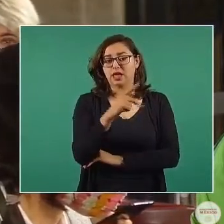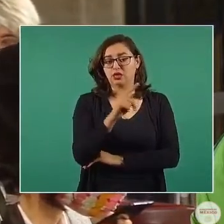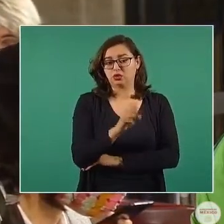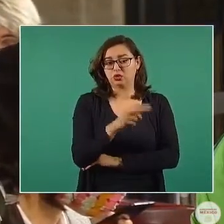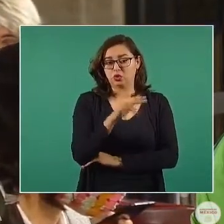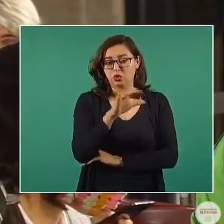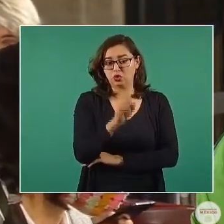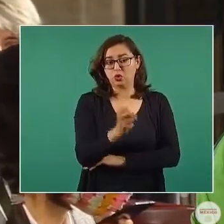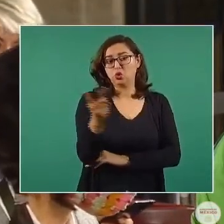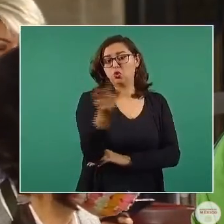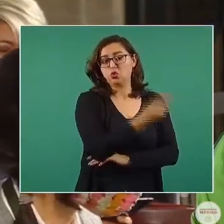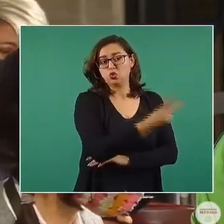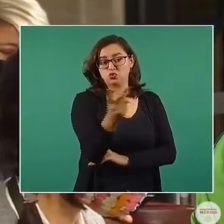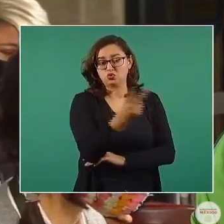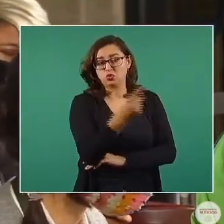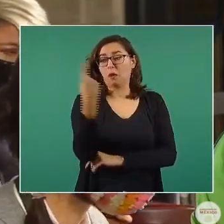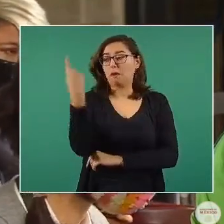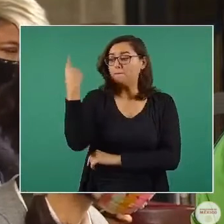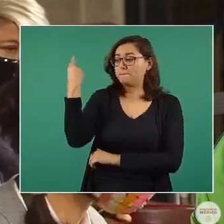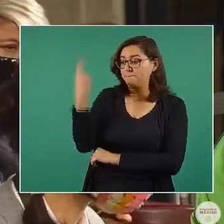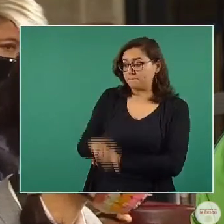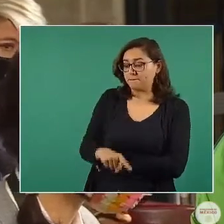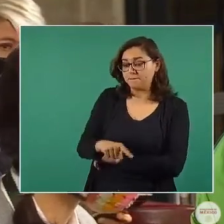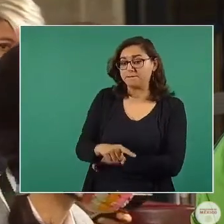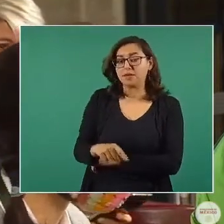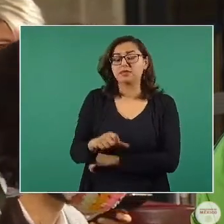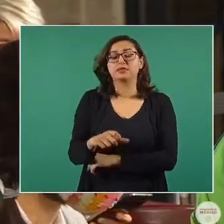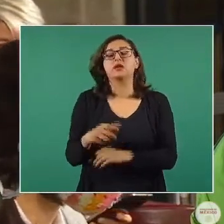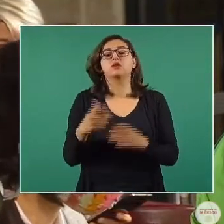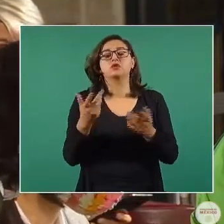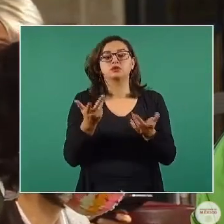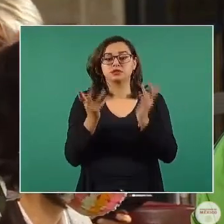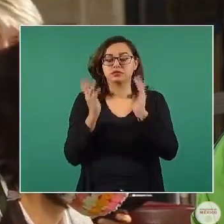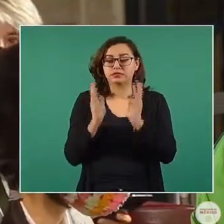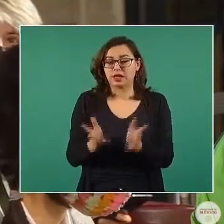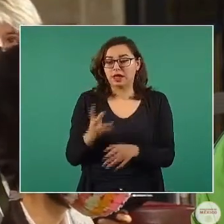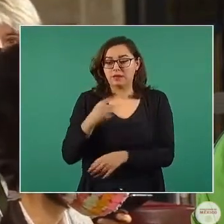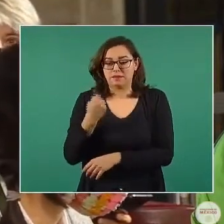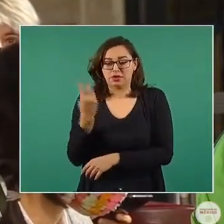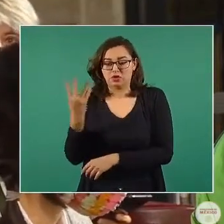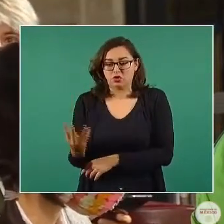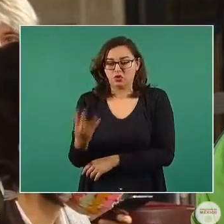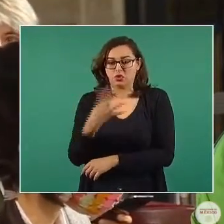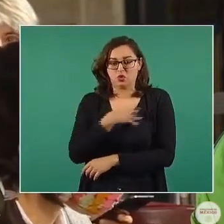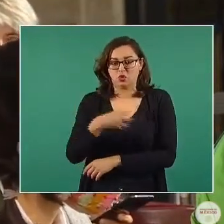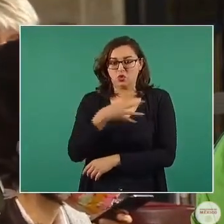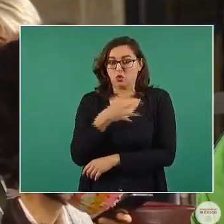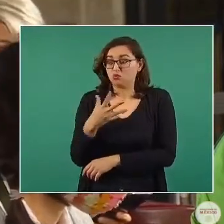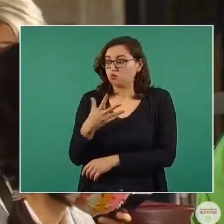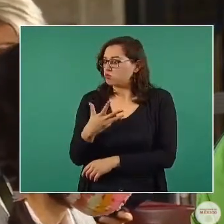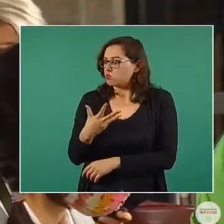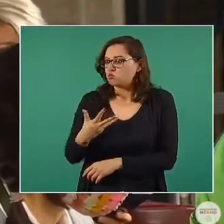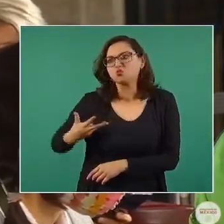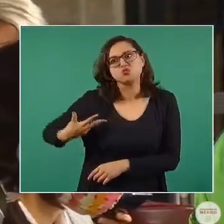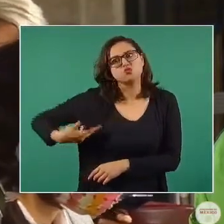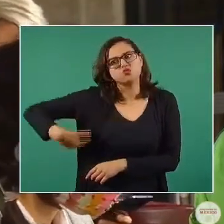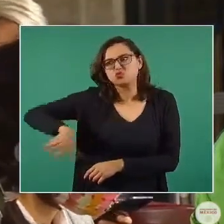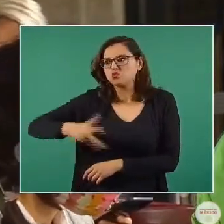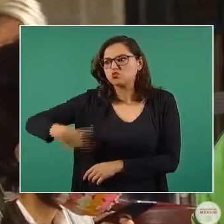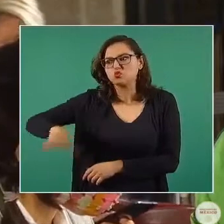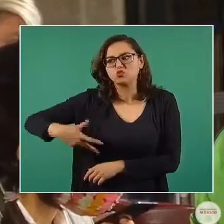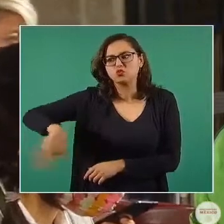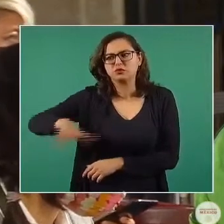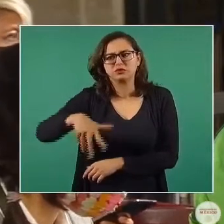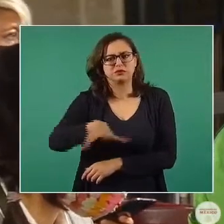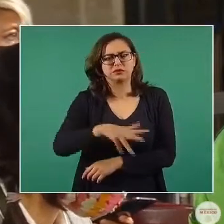Pliego, ordenaron que el día de ayer y continuando al día de hoy se busque a mis cuatro menores hijos en toda la República como